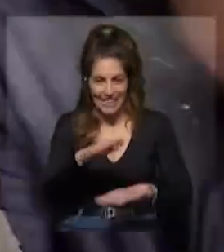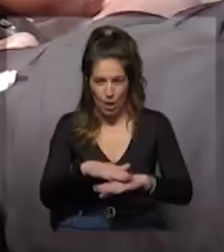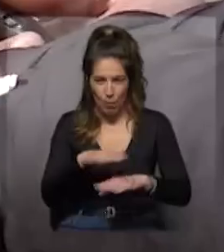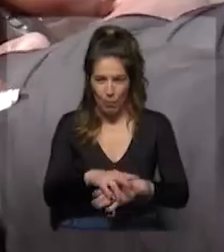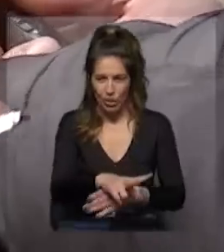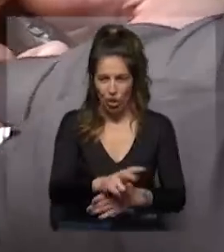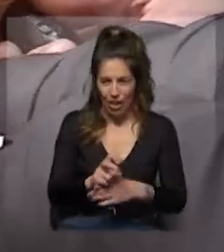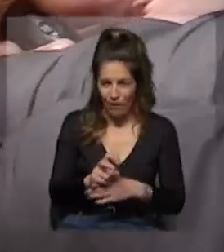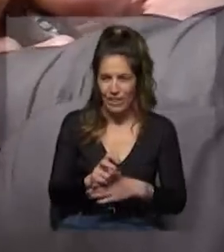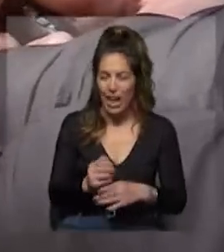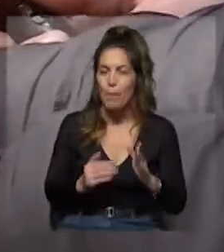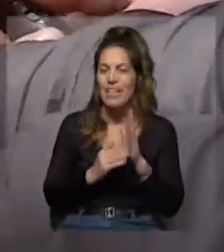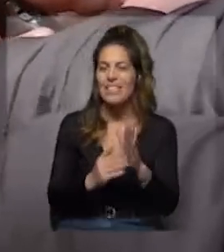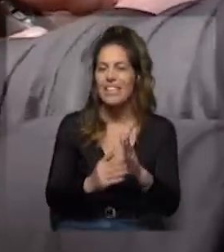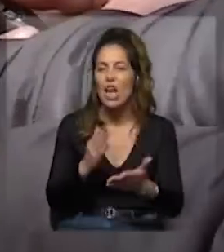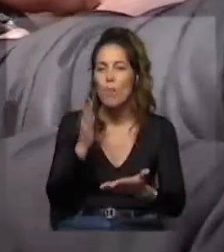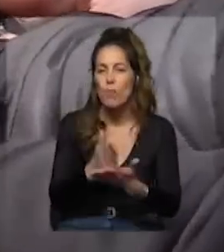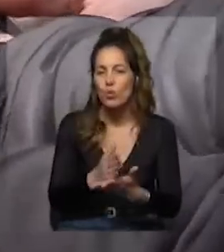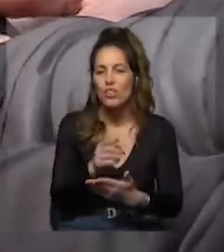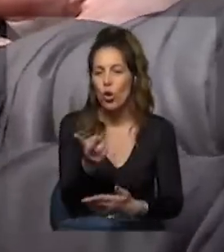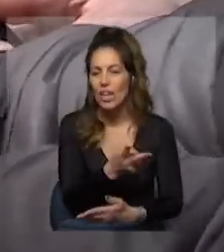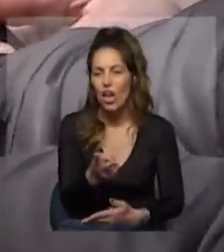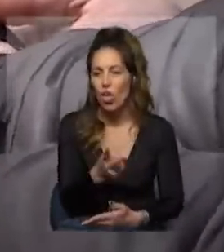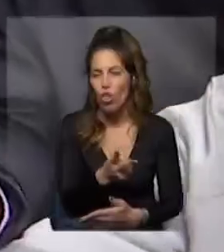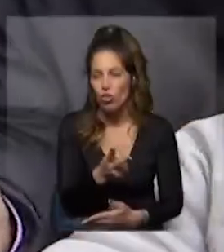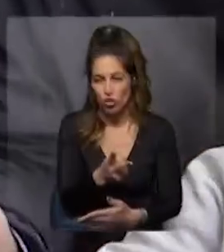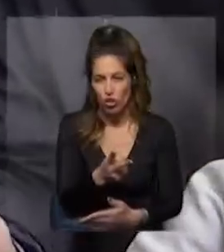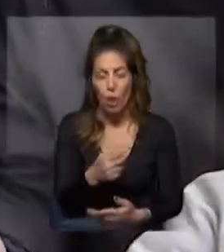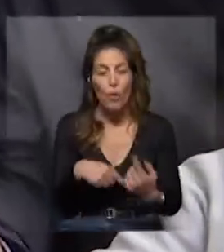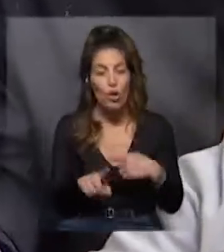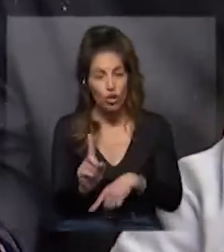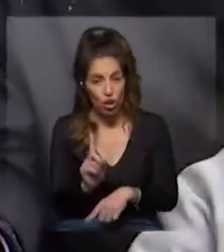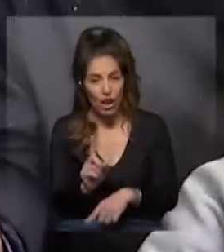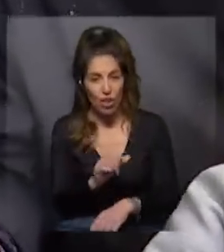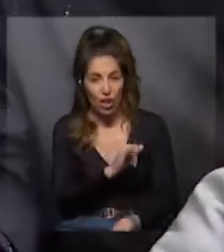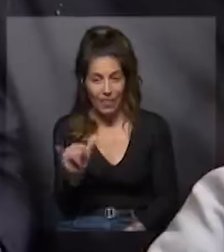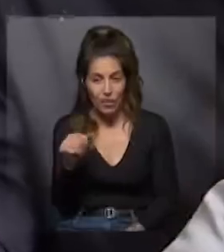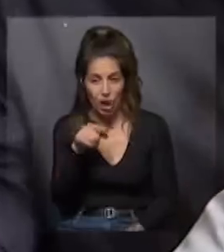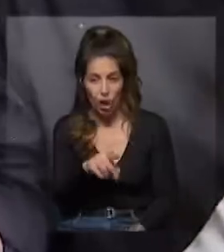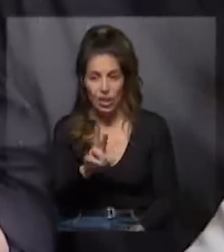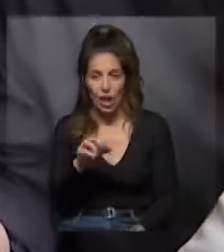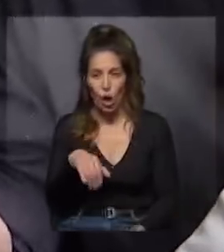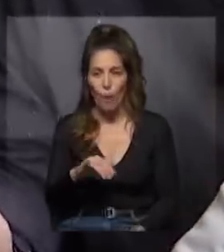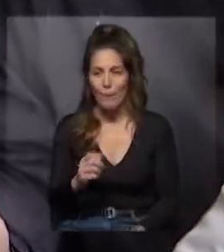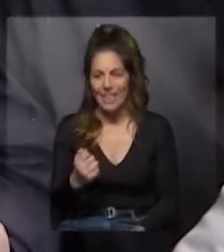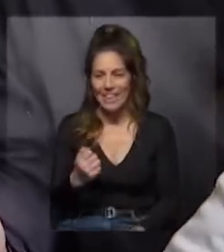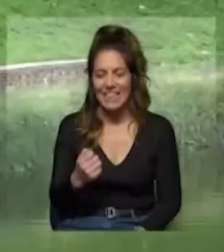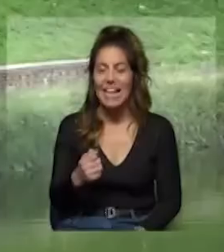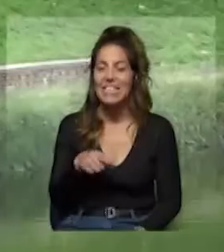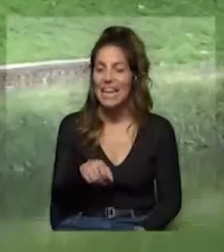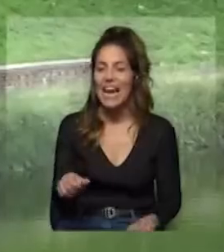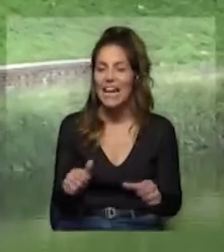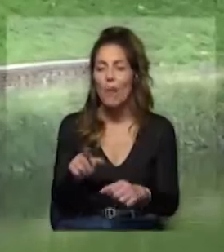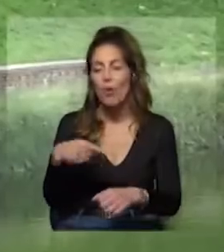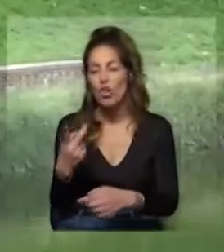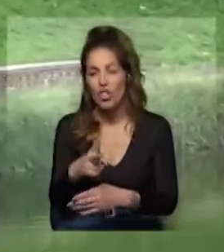fiscal gione presentará imputación contra ambos indagados por otro lado la denuncia en contra de Romina Celeste se canalizará por